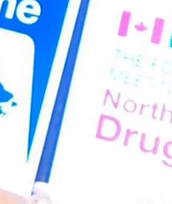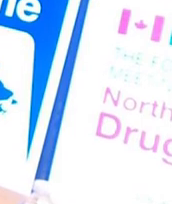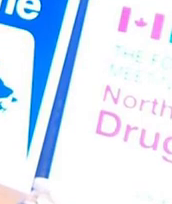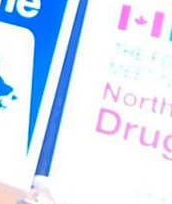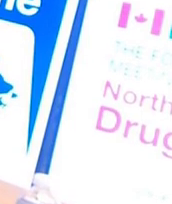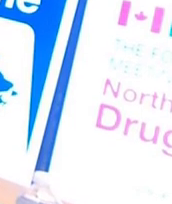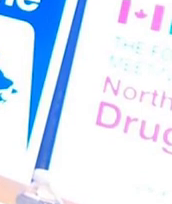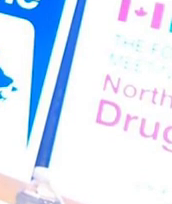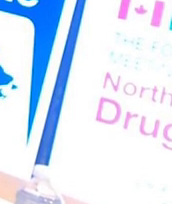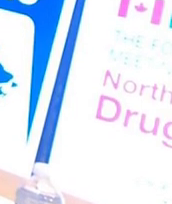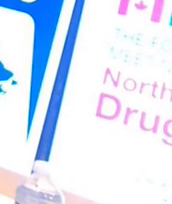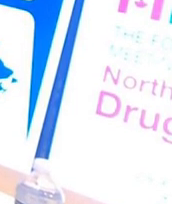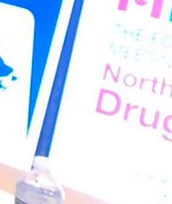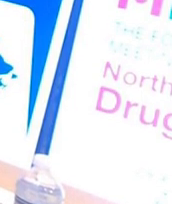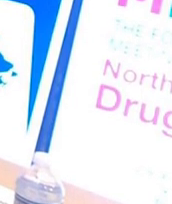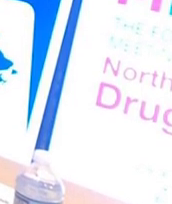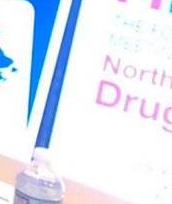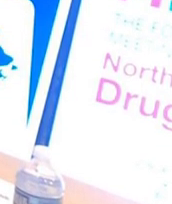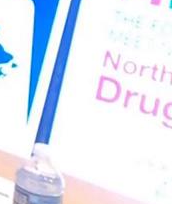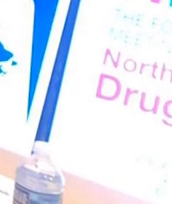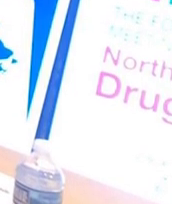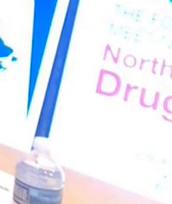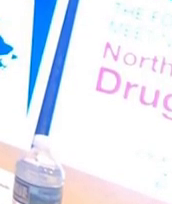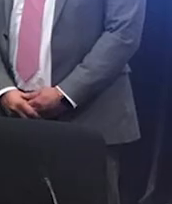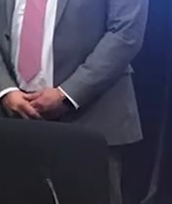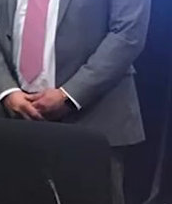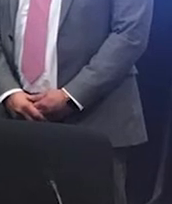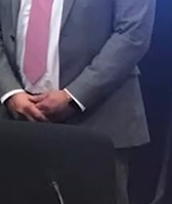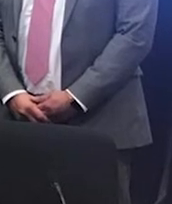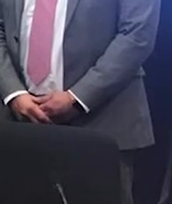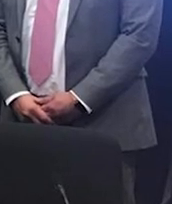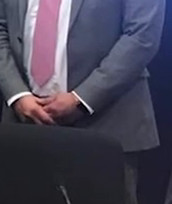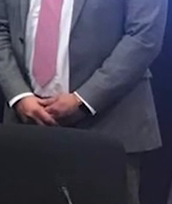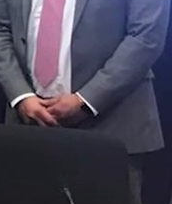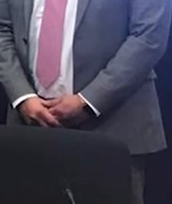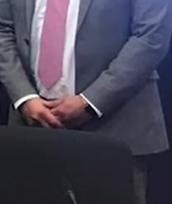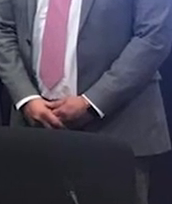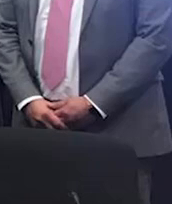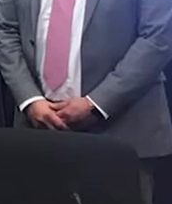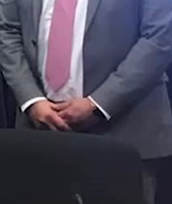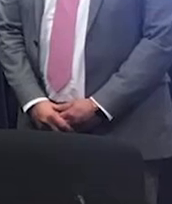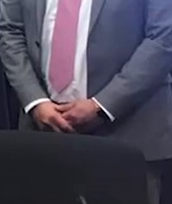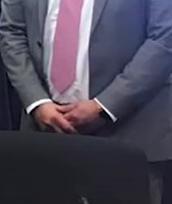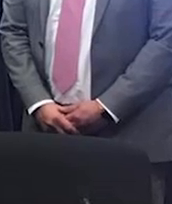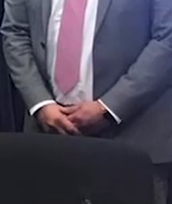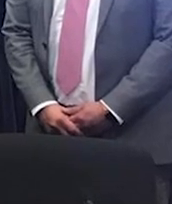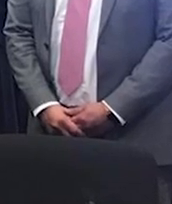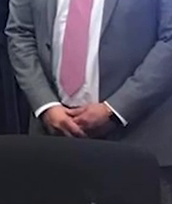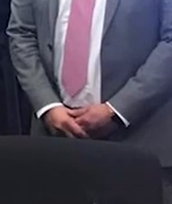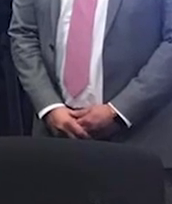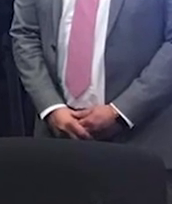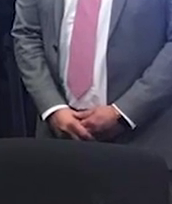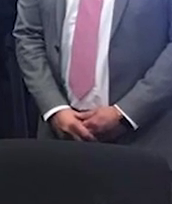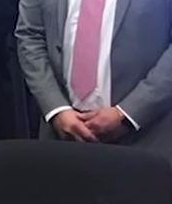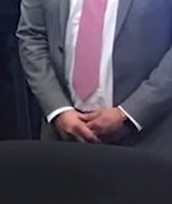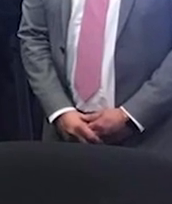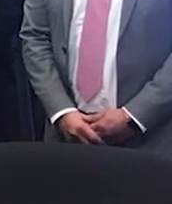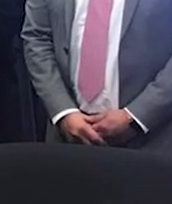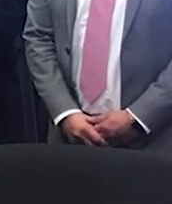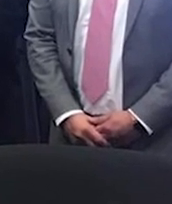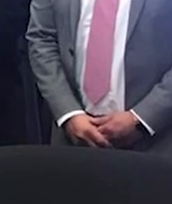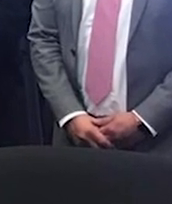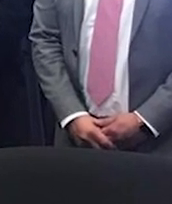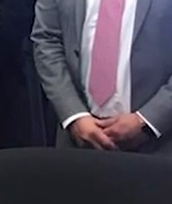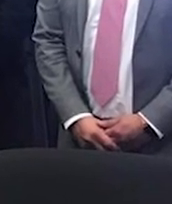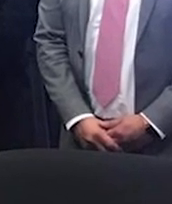funcionario mexicano entabló comunicación con el gobierno de Estados Unidos luego de que Donald Trump expresara su intención de catalogar como terroristas a los